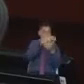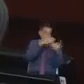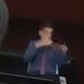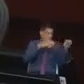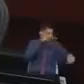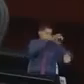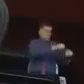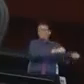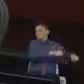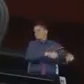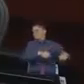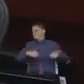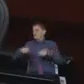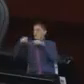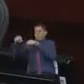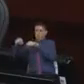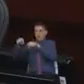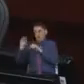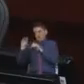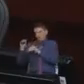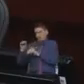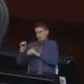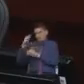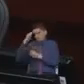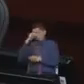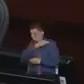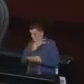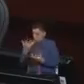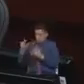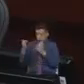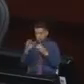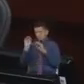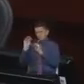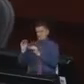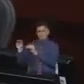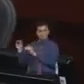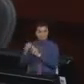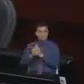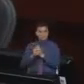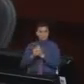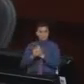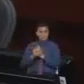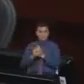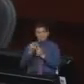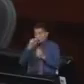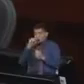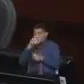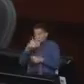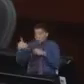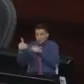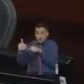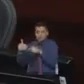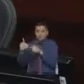niños. Soslaya el cómo prácticamente borraron la identidad de esos